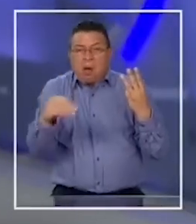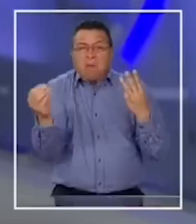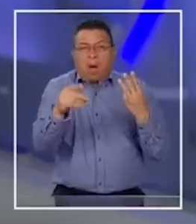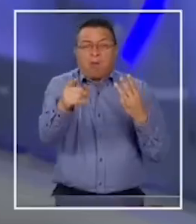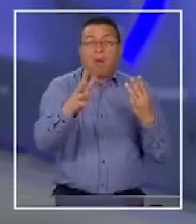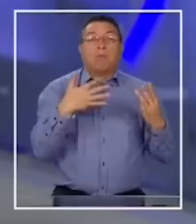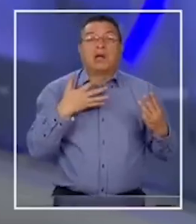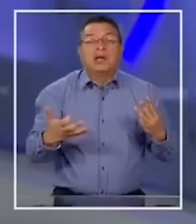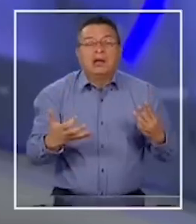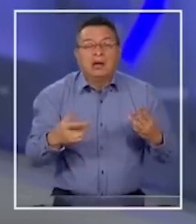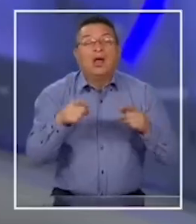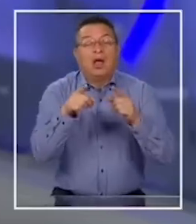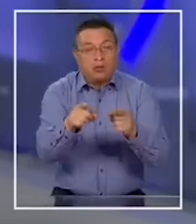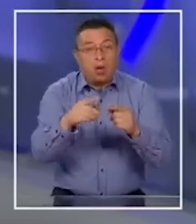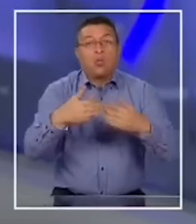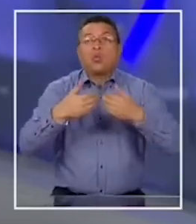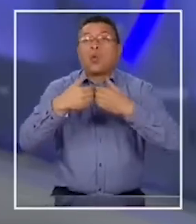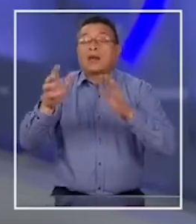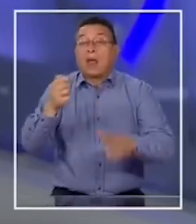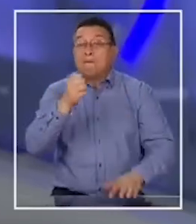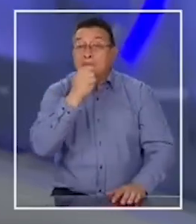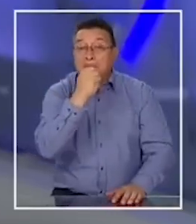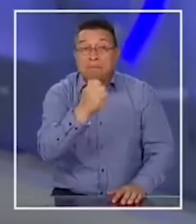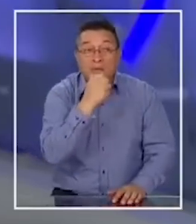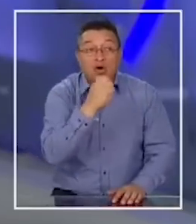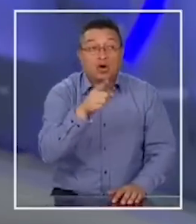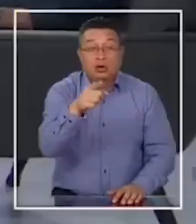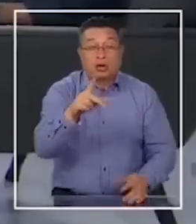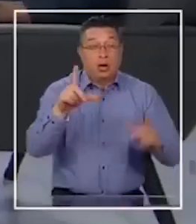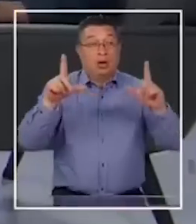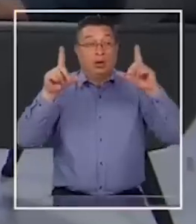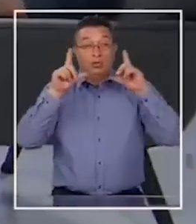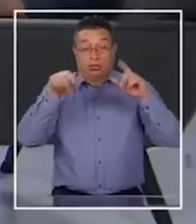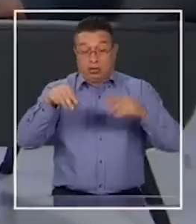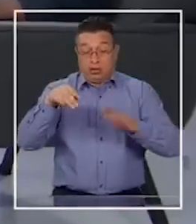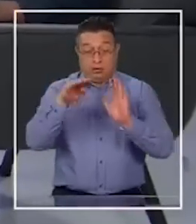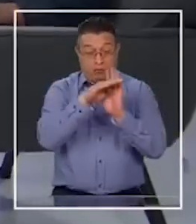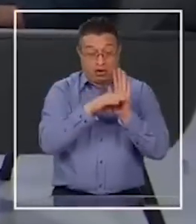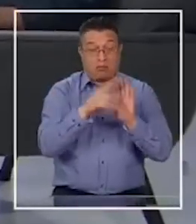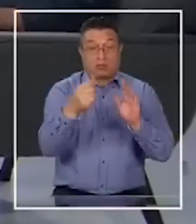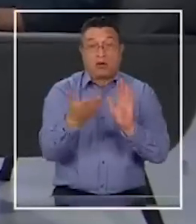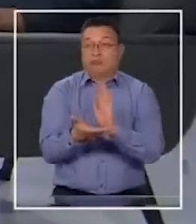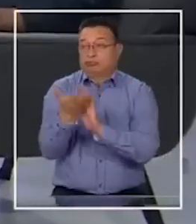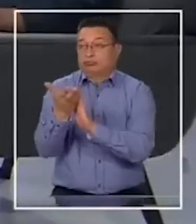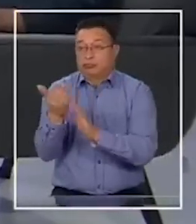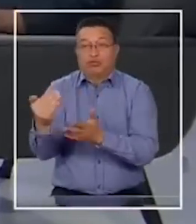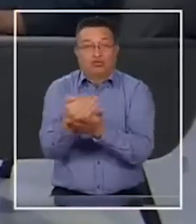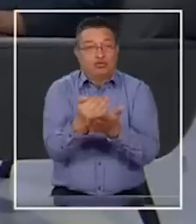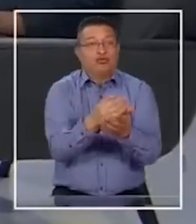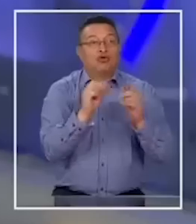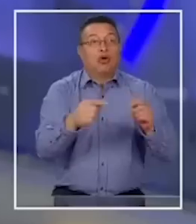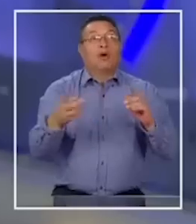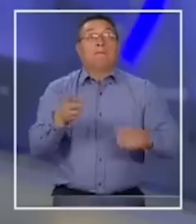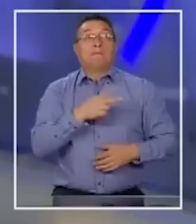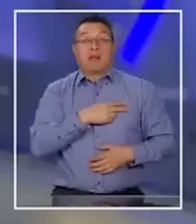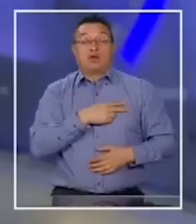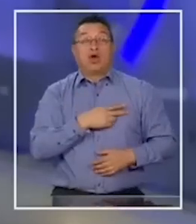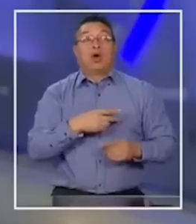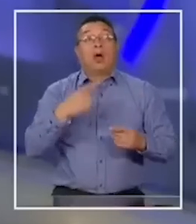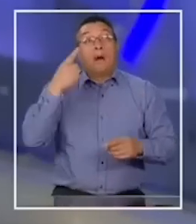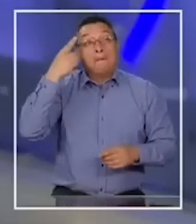político y cualquier periodista si tu si tu programa tiene rating sube tu sueldo mejorar tus apreciaciones o te ganas un